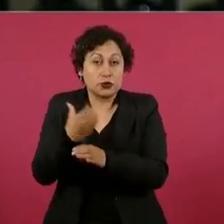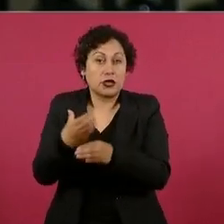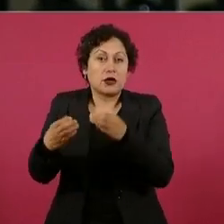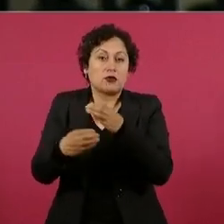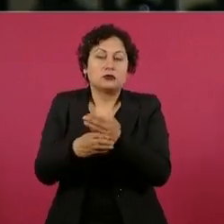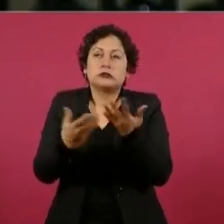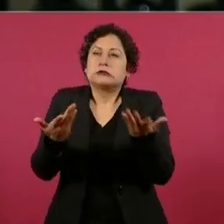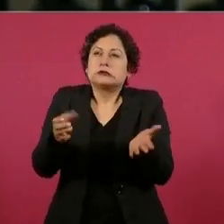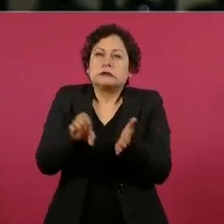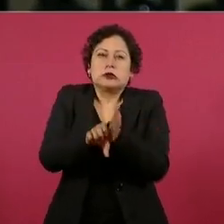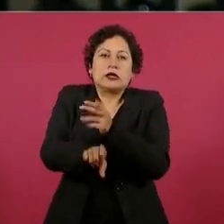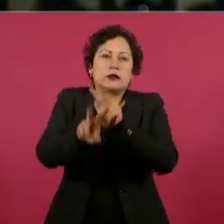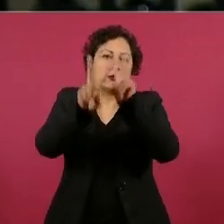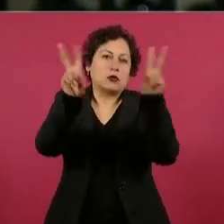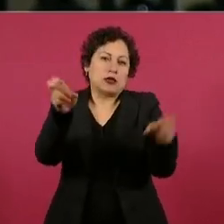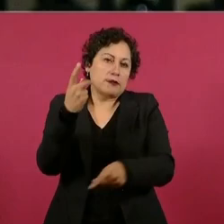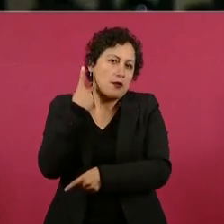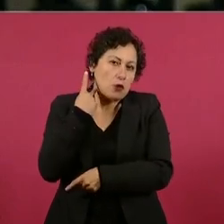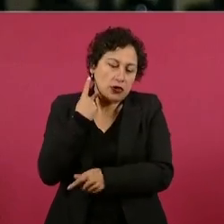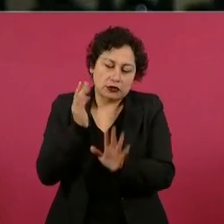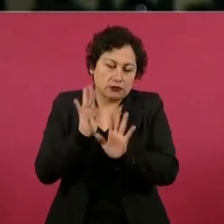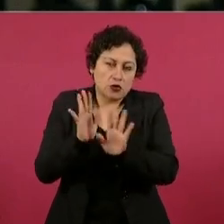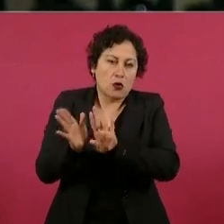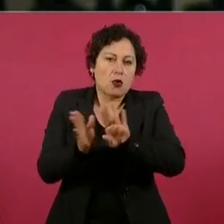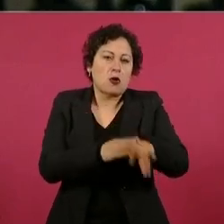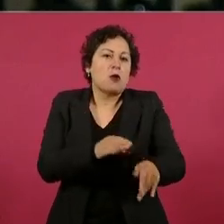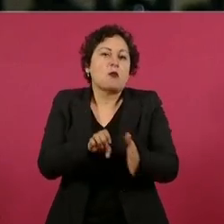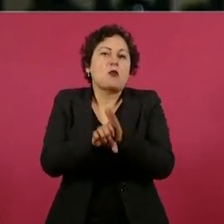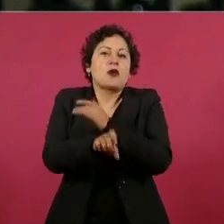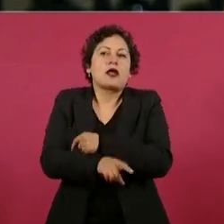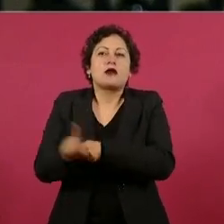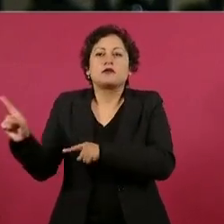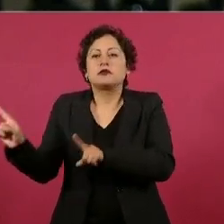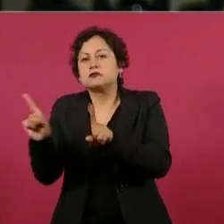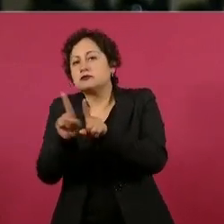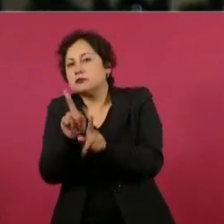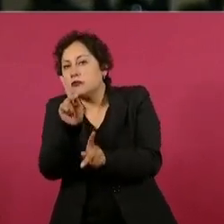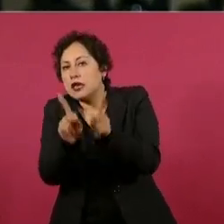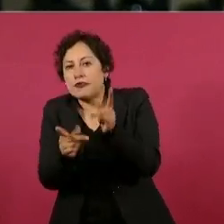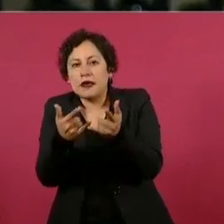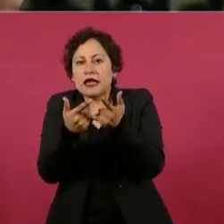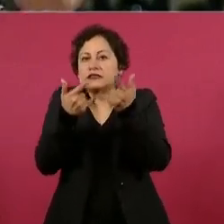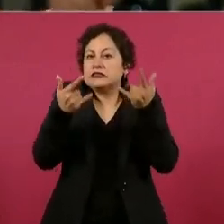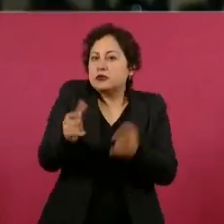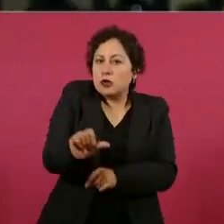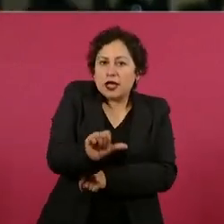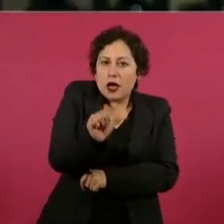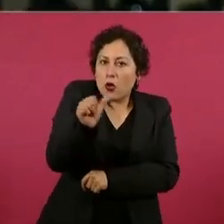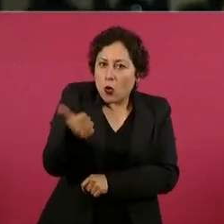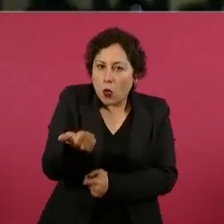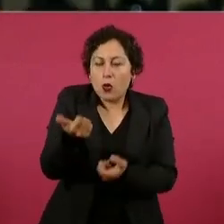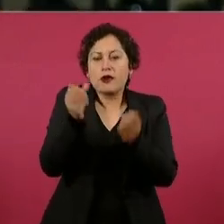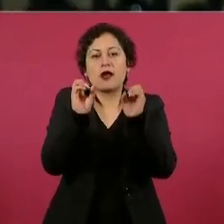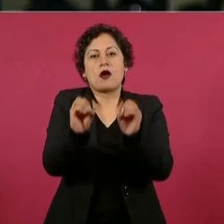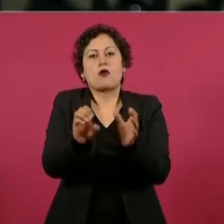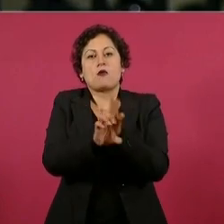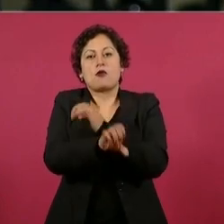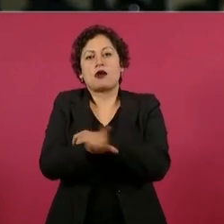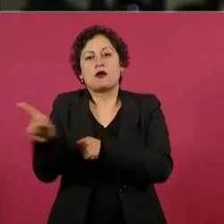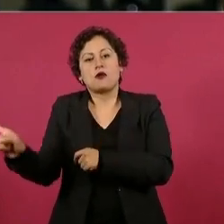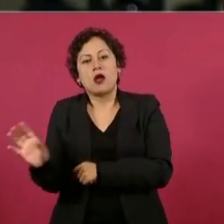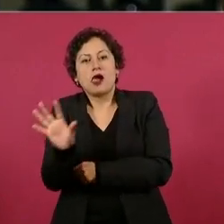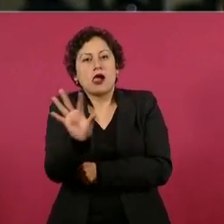la política, sino platican anécdotas, ella le cuenta temas, le pregunta, oiga, presidente, a esta obra hace